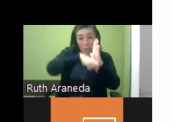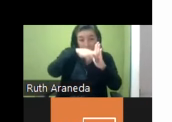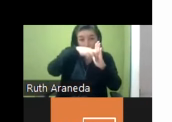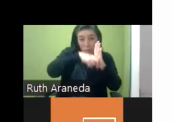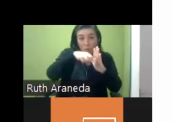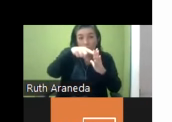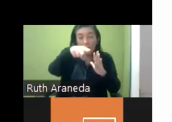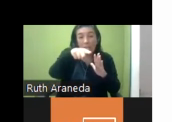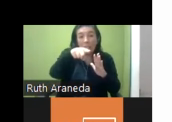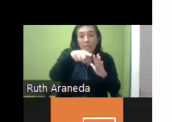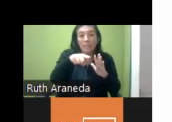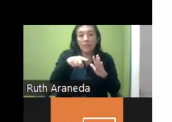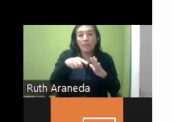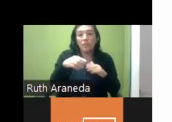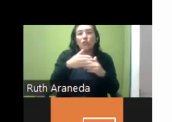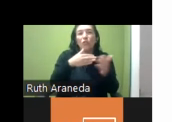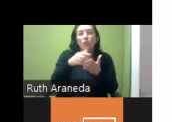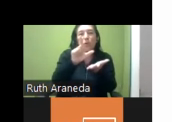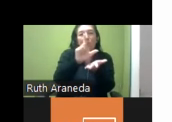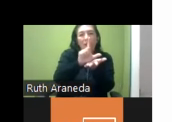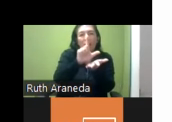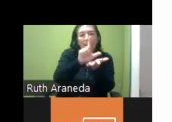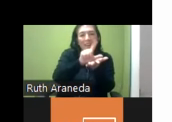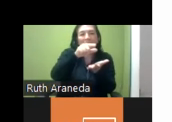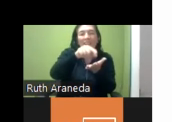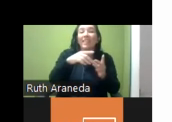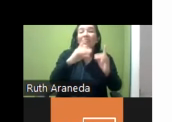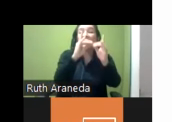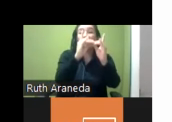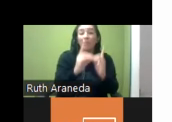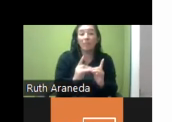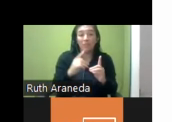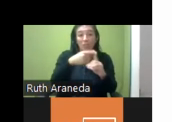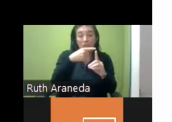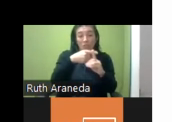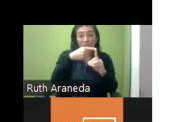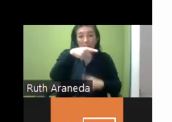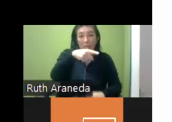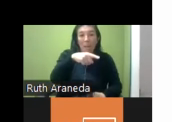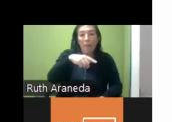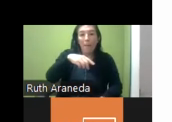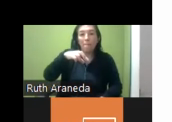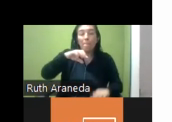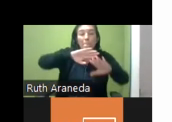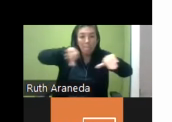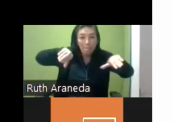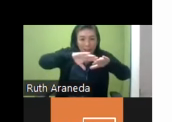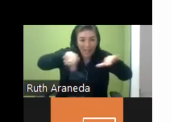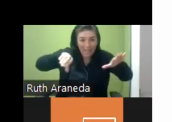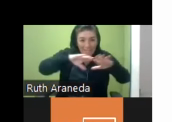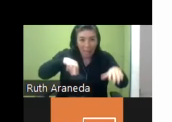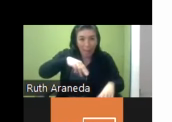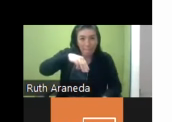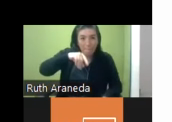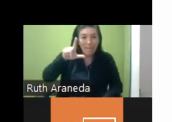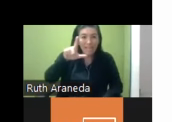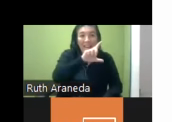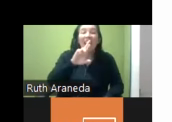de este sitio que les había mencionado, este cementerio que se llama Playa Miller 3 concretamente,